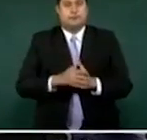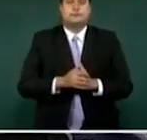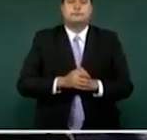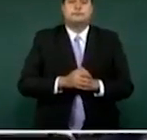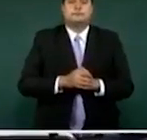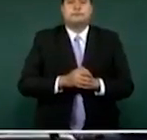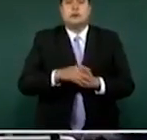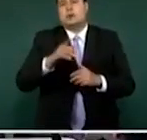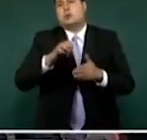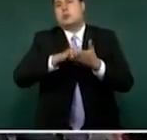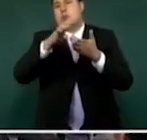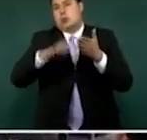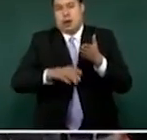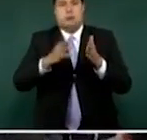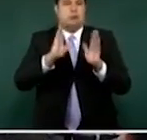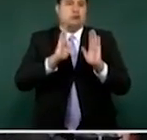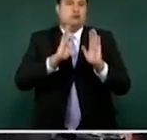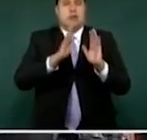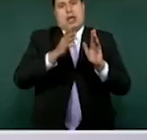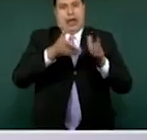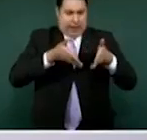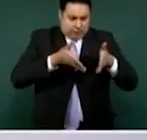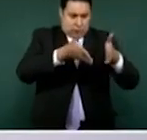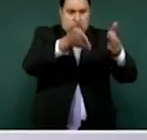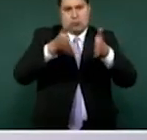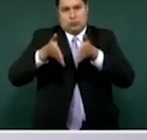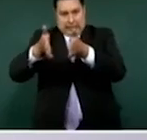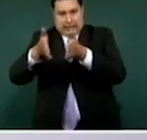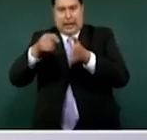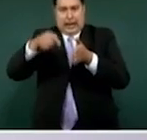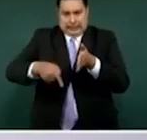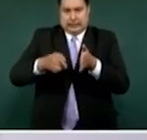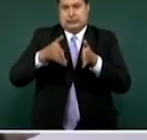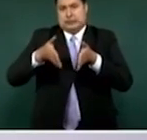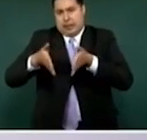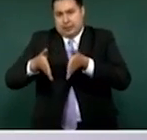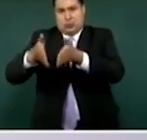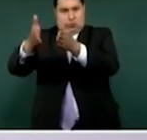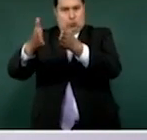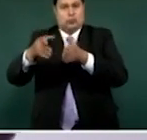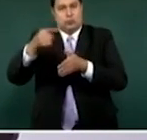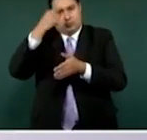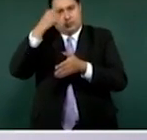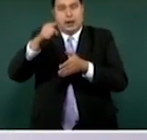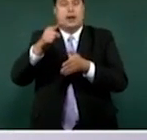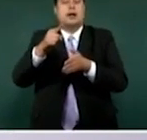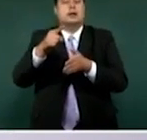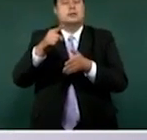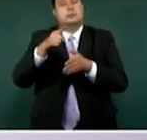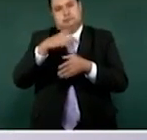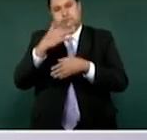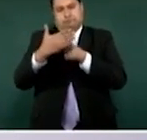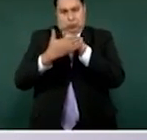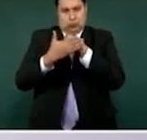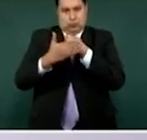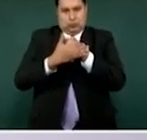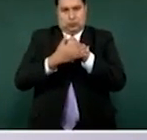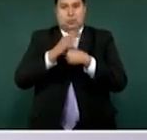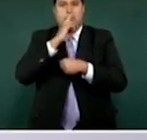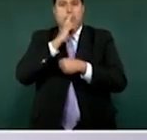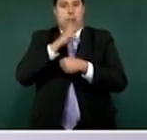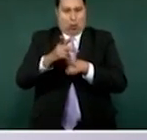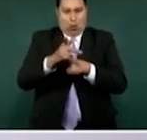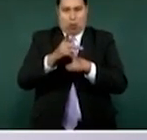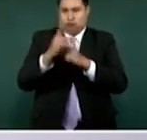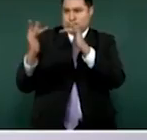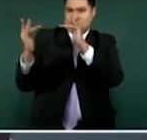Sé que el tema de las vías alternas aquí en San Luis Potosí, de la vía alterna para poderlo llevar a cabo con tener mejor